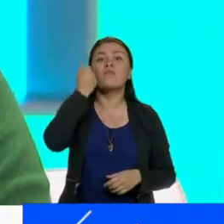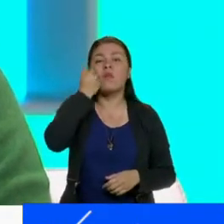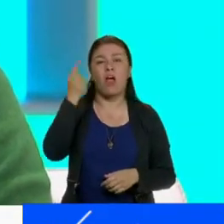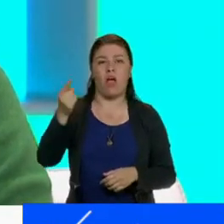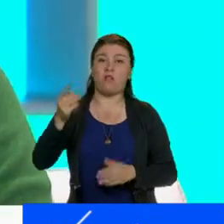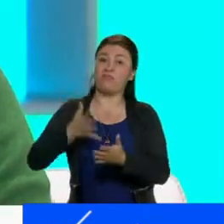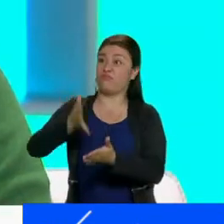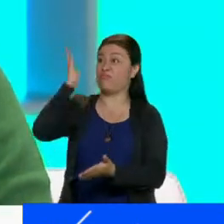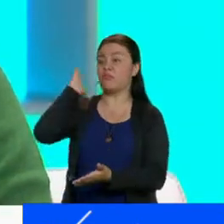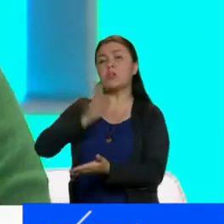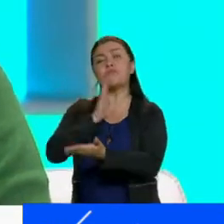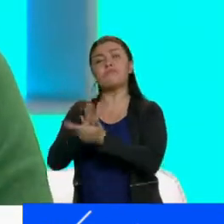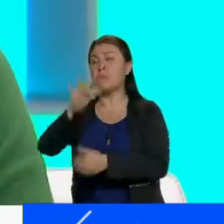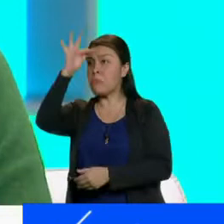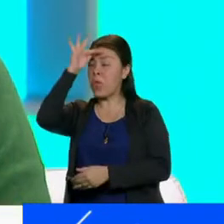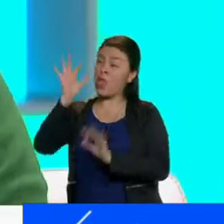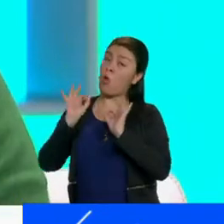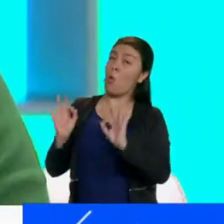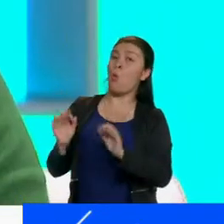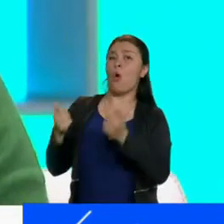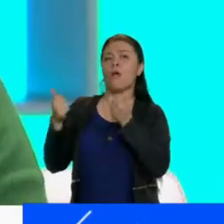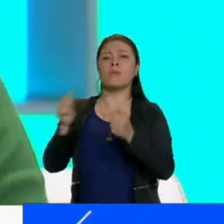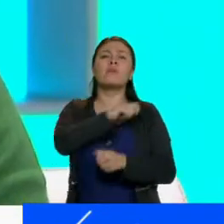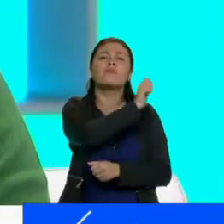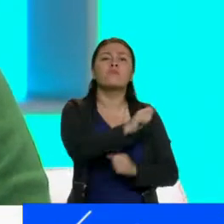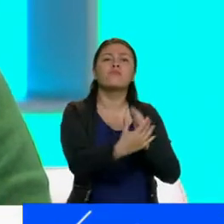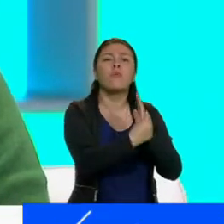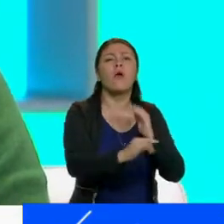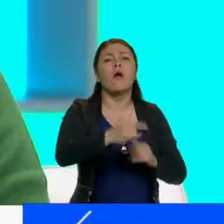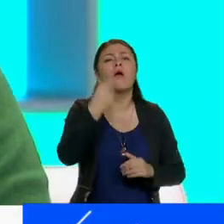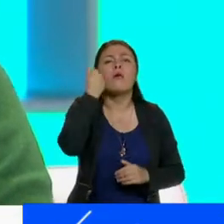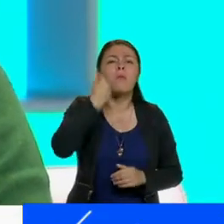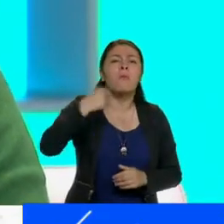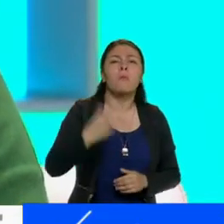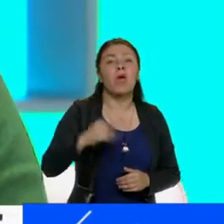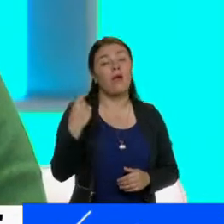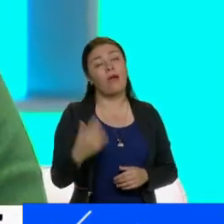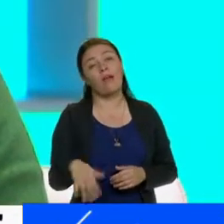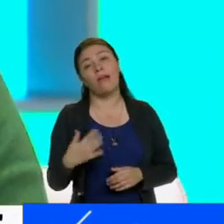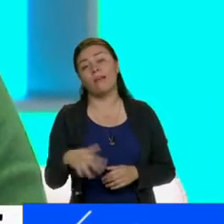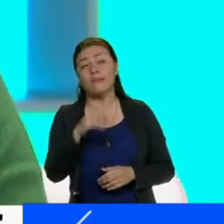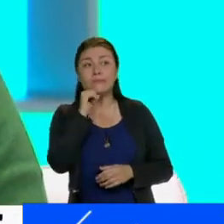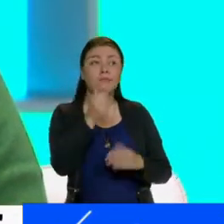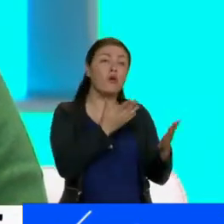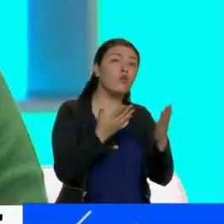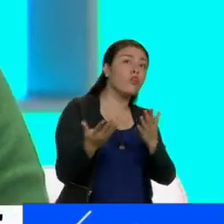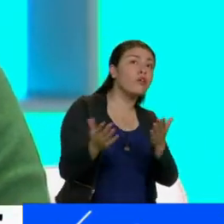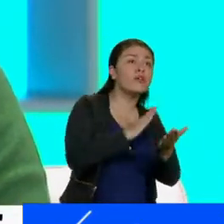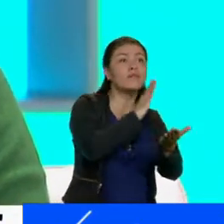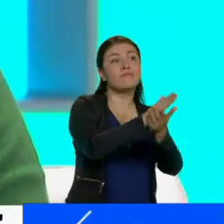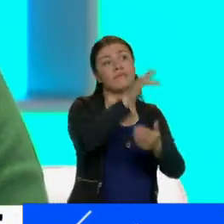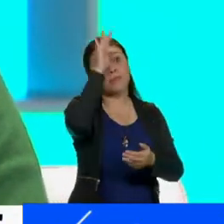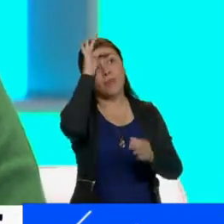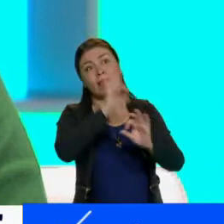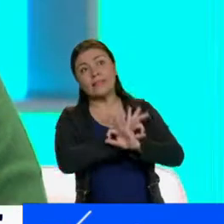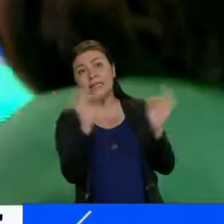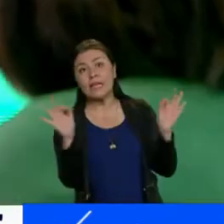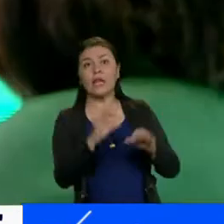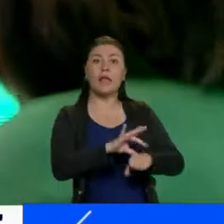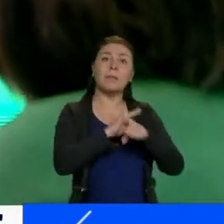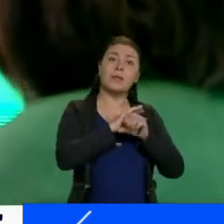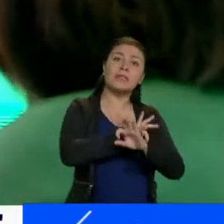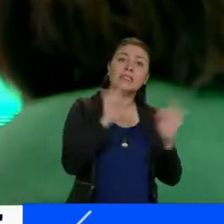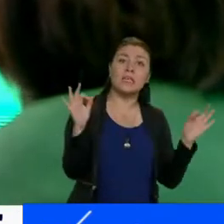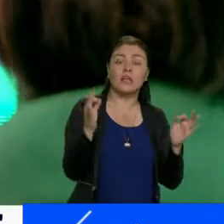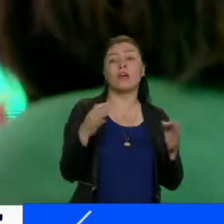salud y a todos los pues la oferta que hay en una ciudad mucho más desarrollada como Bogotá. Que pueden